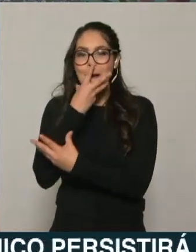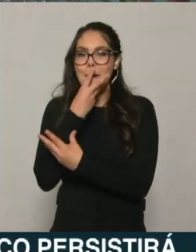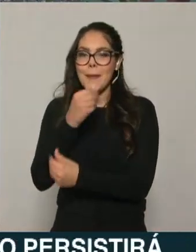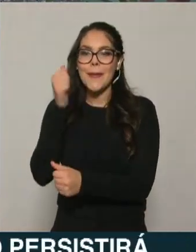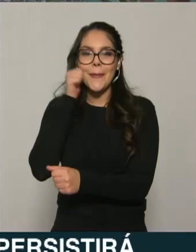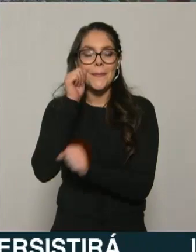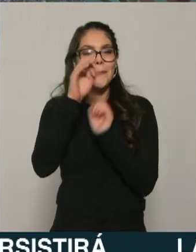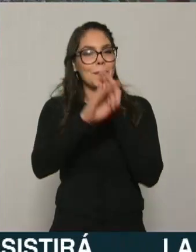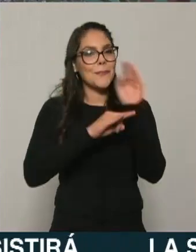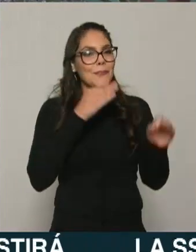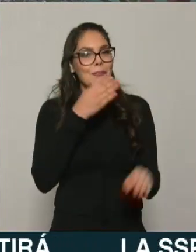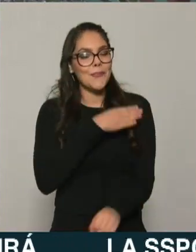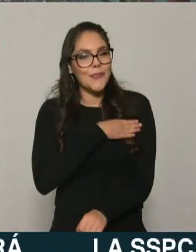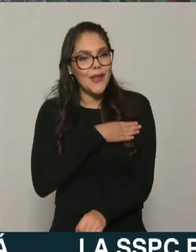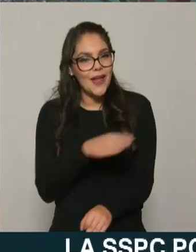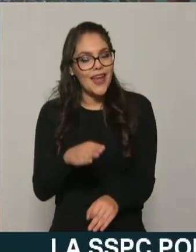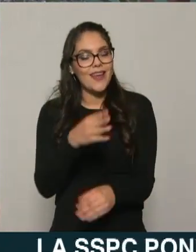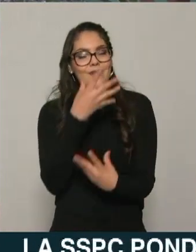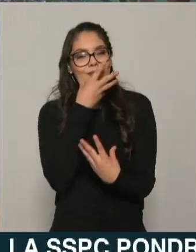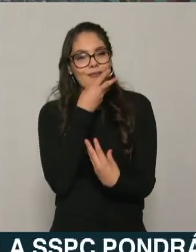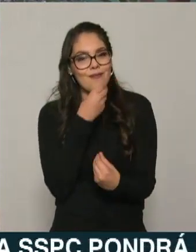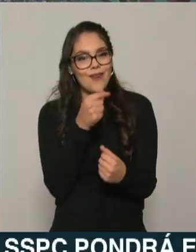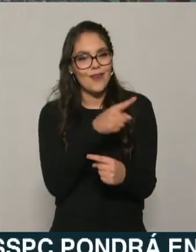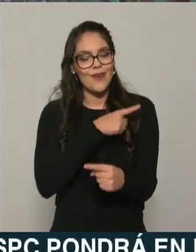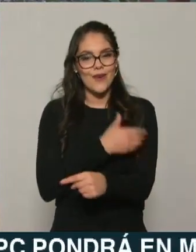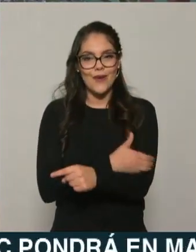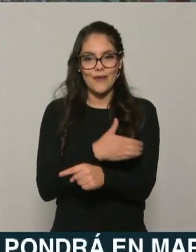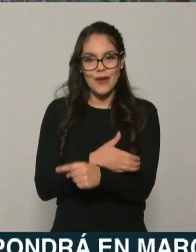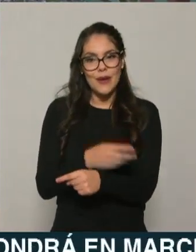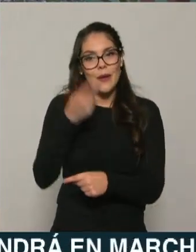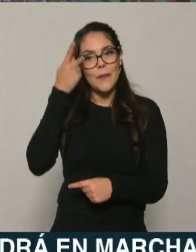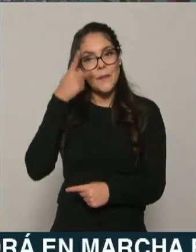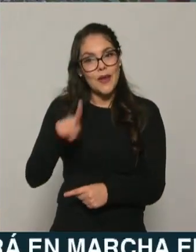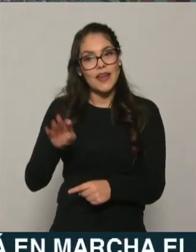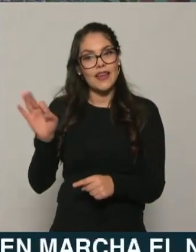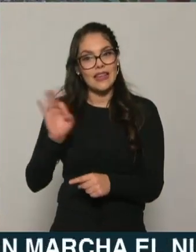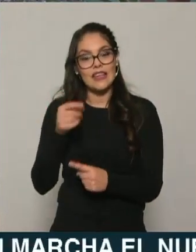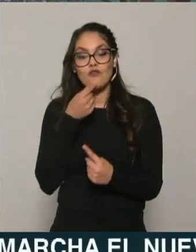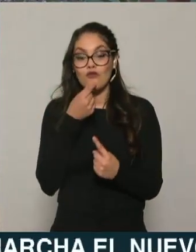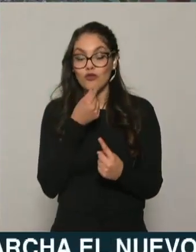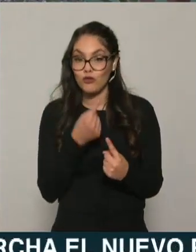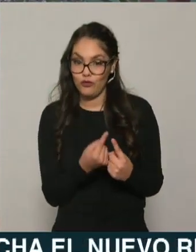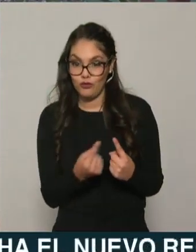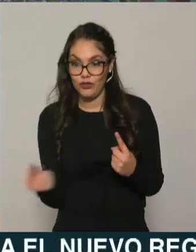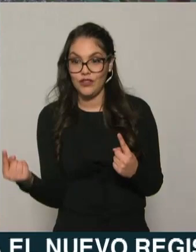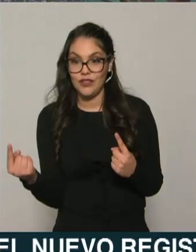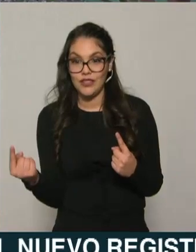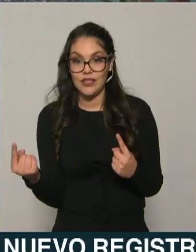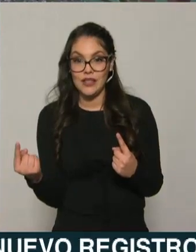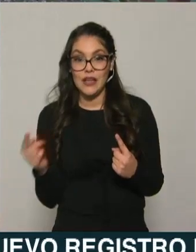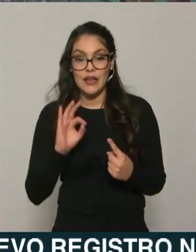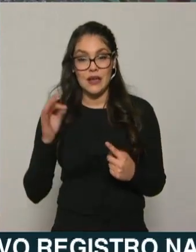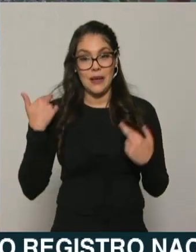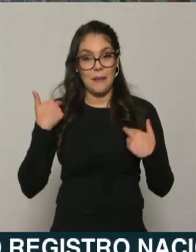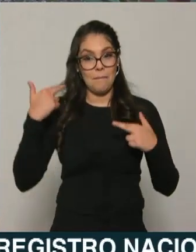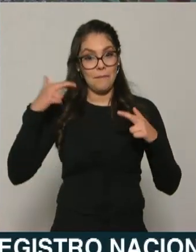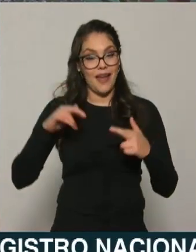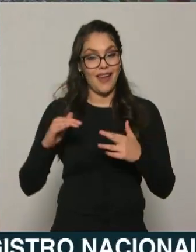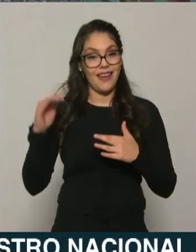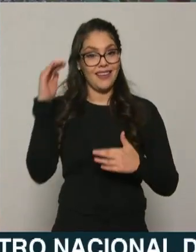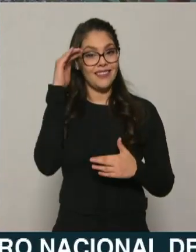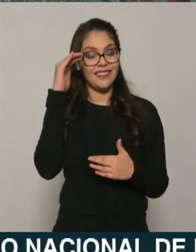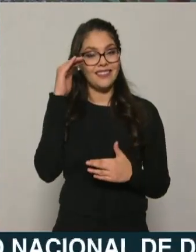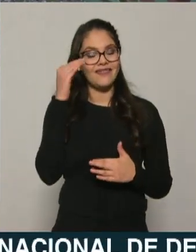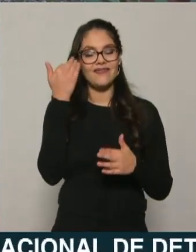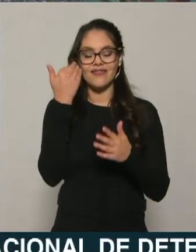lo trataron muy bien, pero me refiero en cuestión de niños. O sea, a lo mejor las profesoras no están,